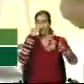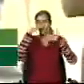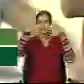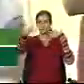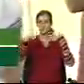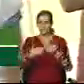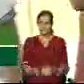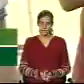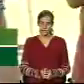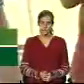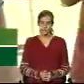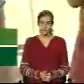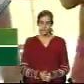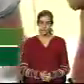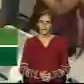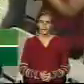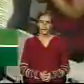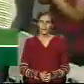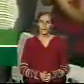siempre.